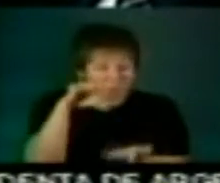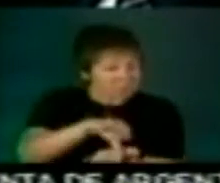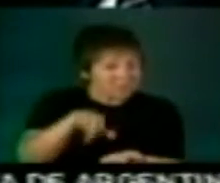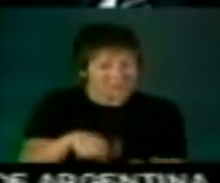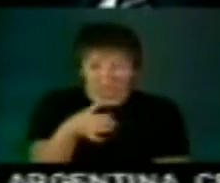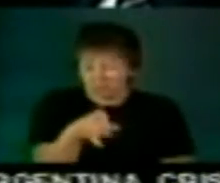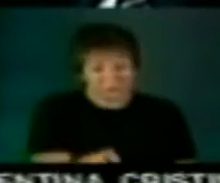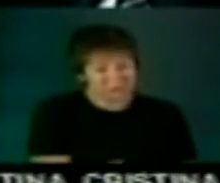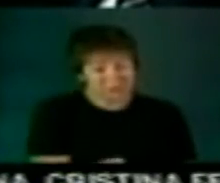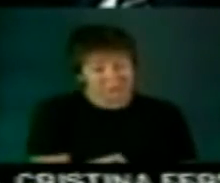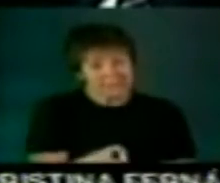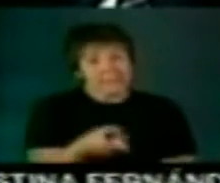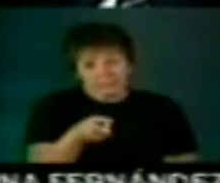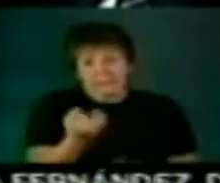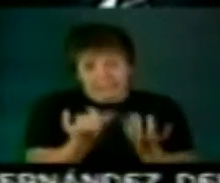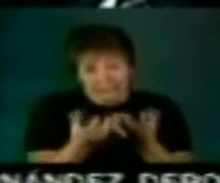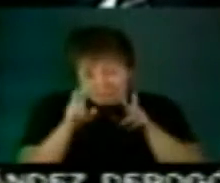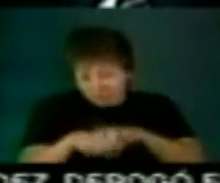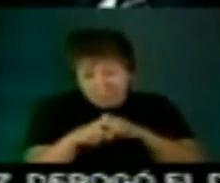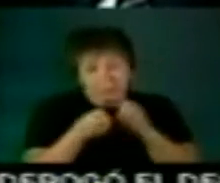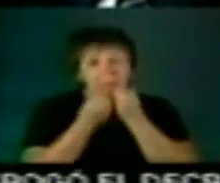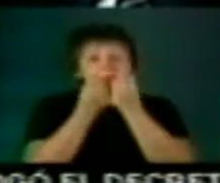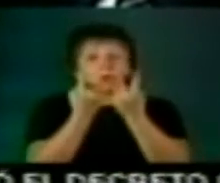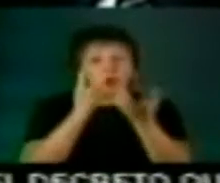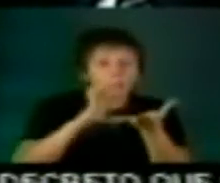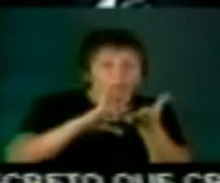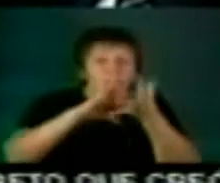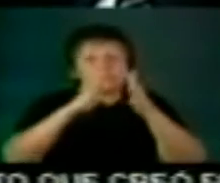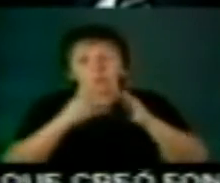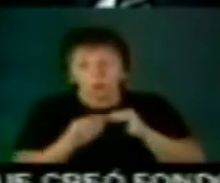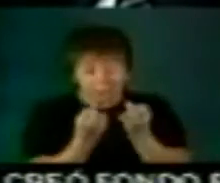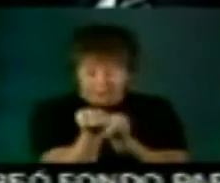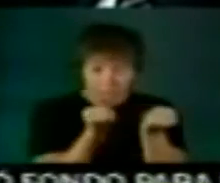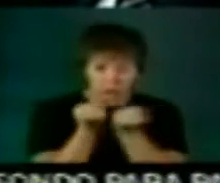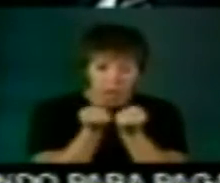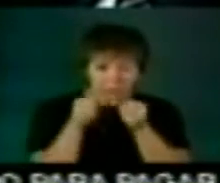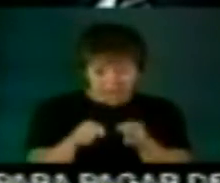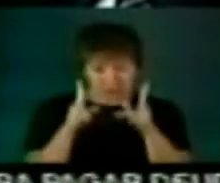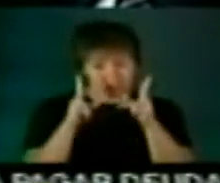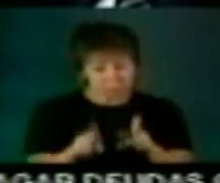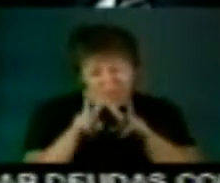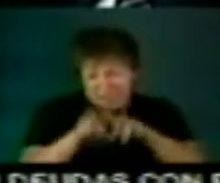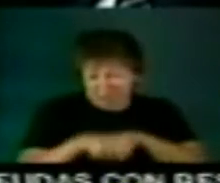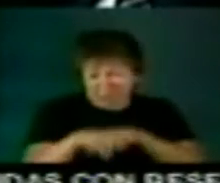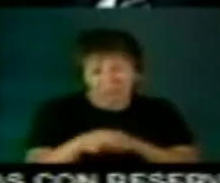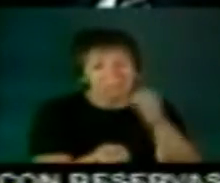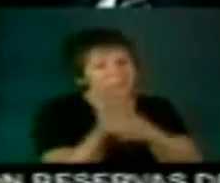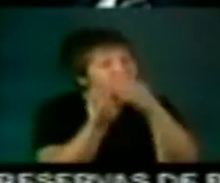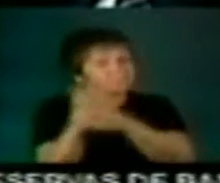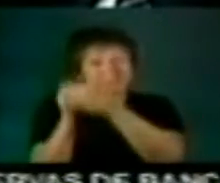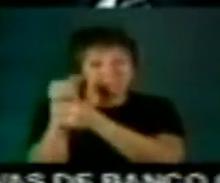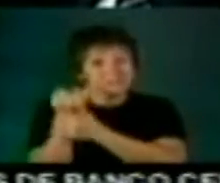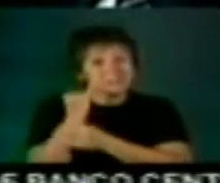Y si vamos a ser proactivos en ciertas dimensiones de la economía productiva, vamos a ser el doble